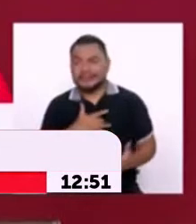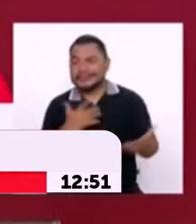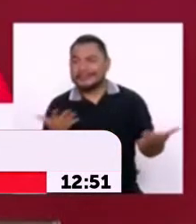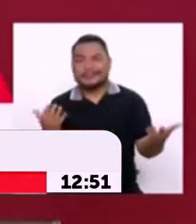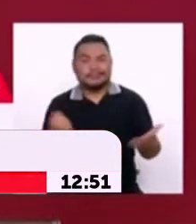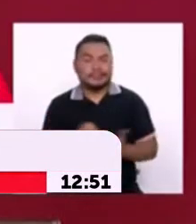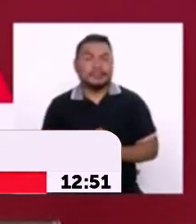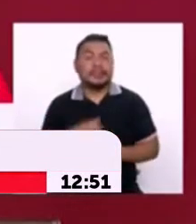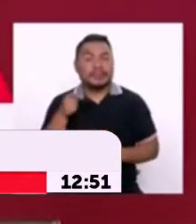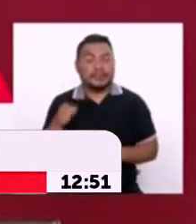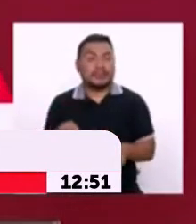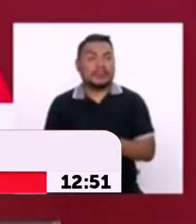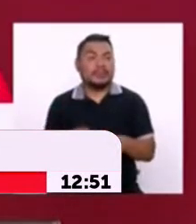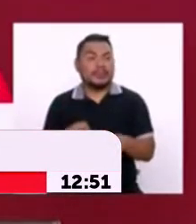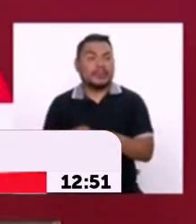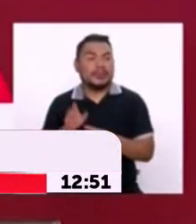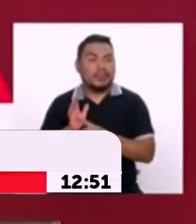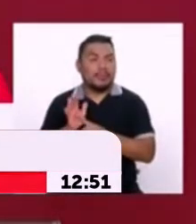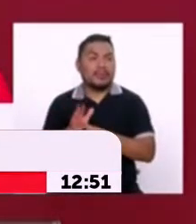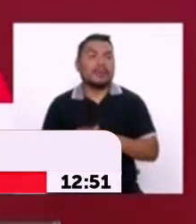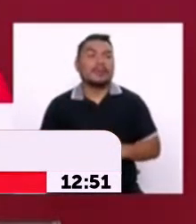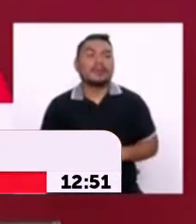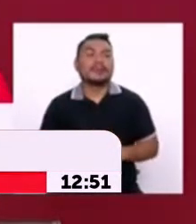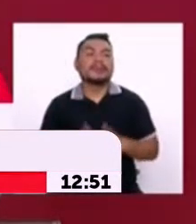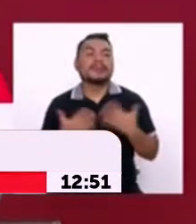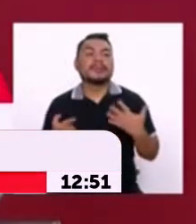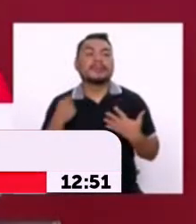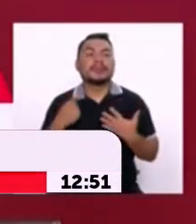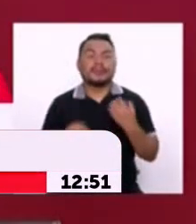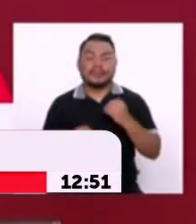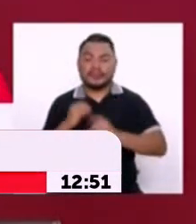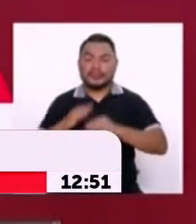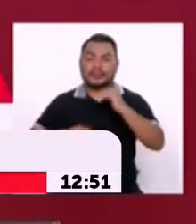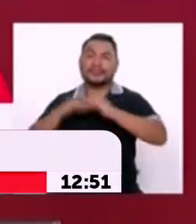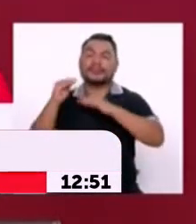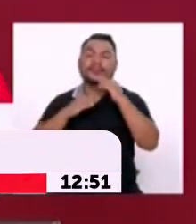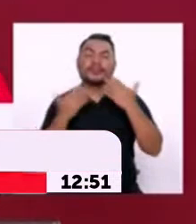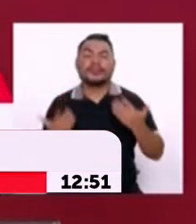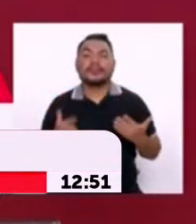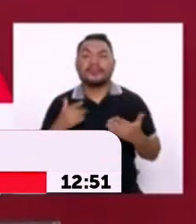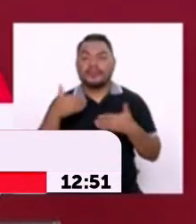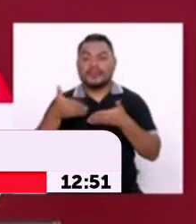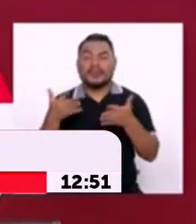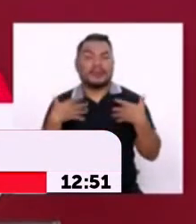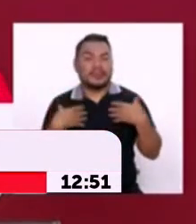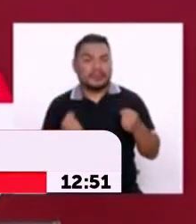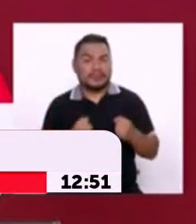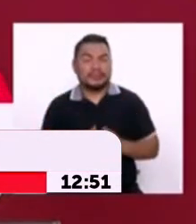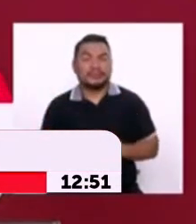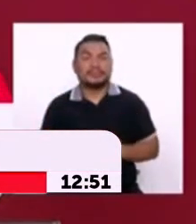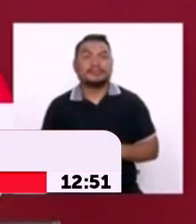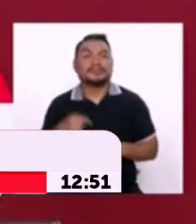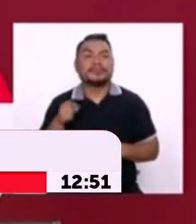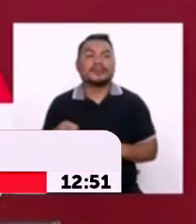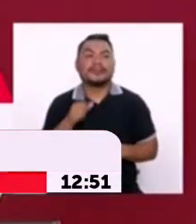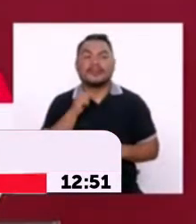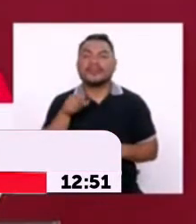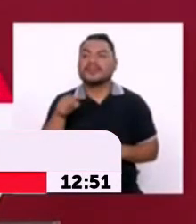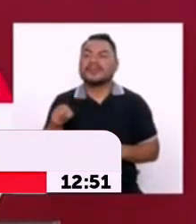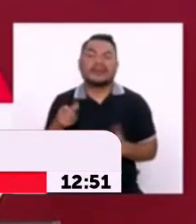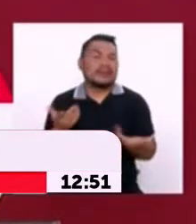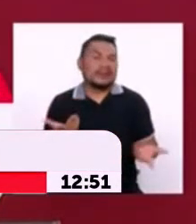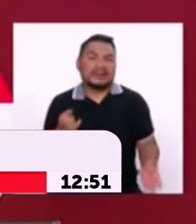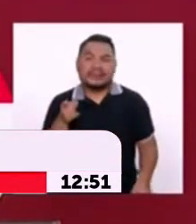y eso también nos demuestra que la infraestructura de nuestros centros de salud son